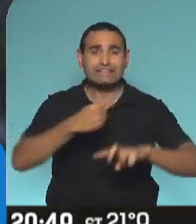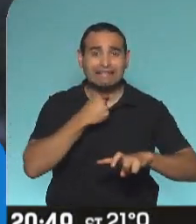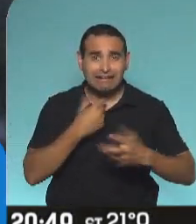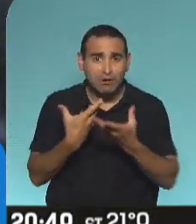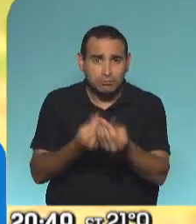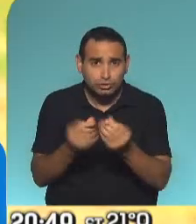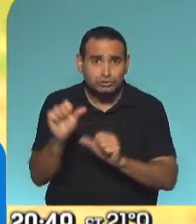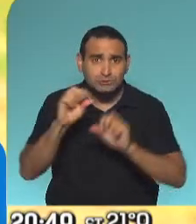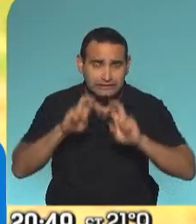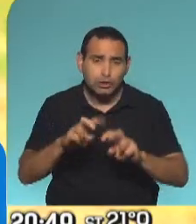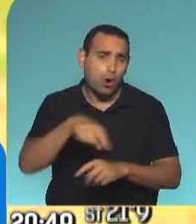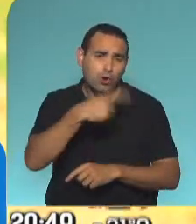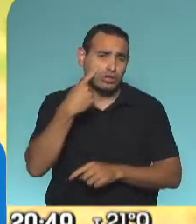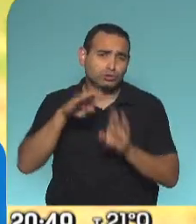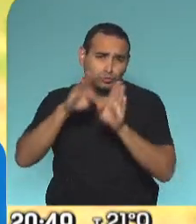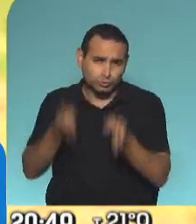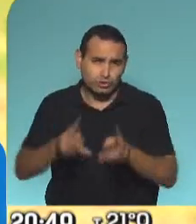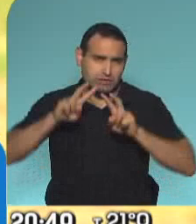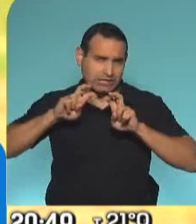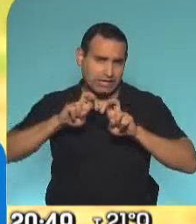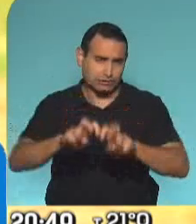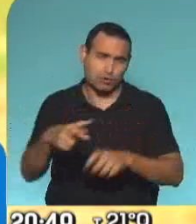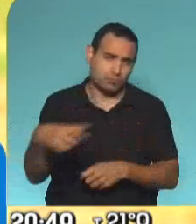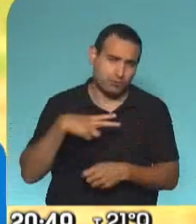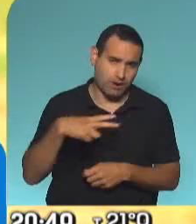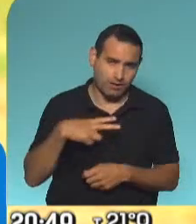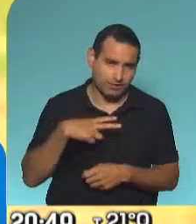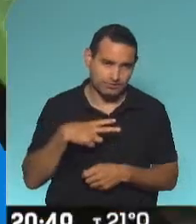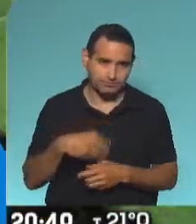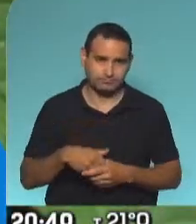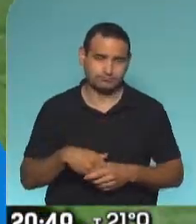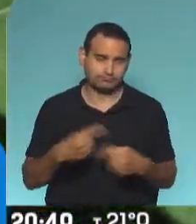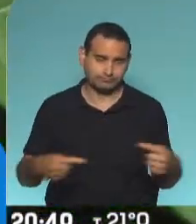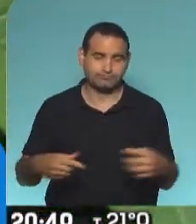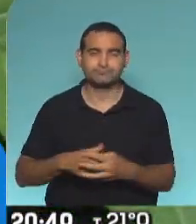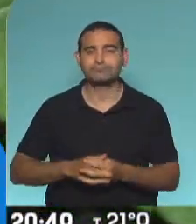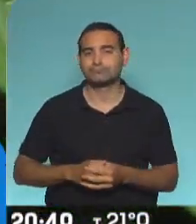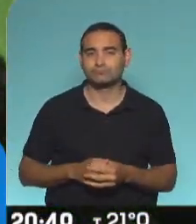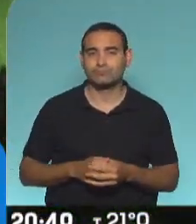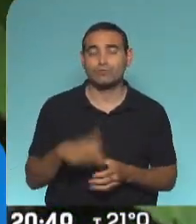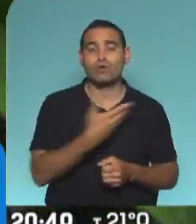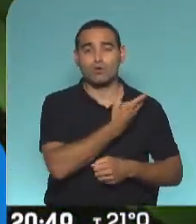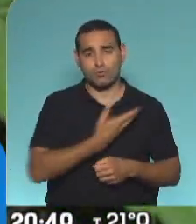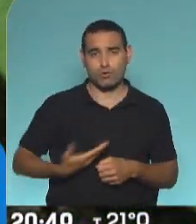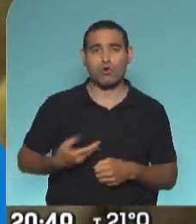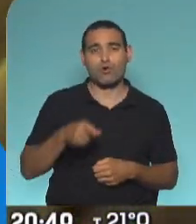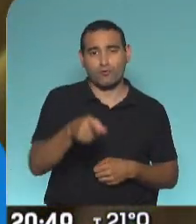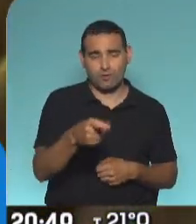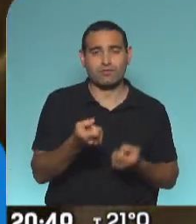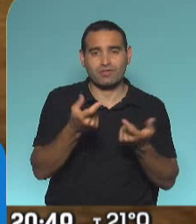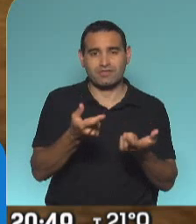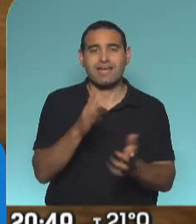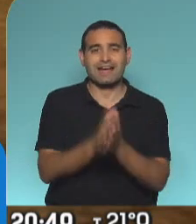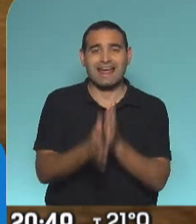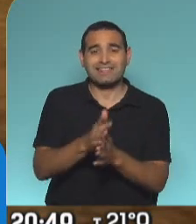este también otras instituciones de investigación que son privadas y además el estado garantizará la provisión gratuita